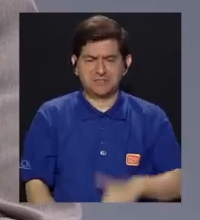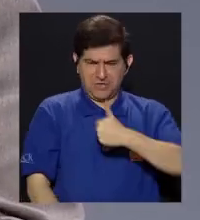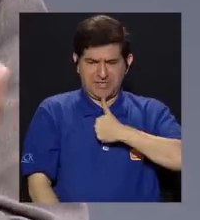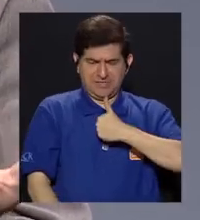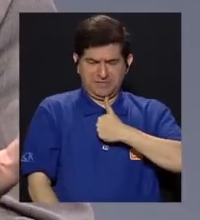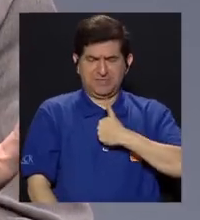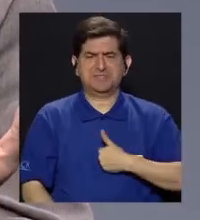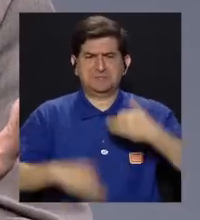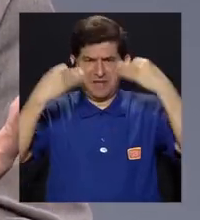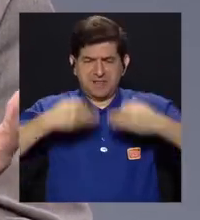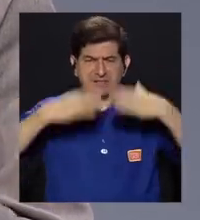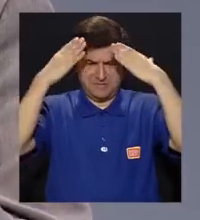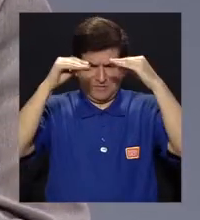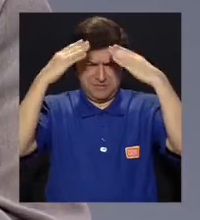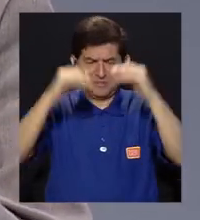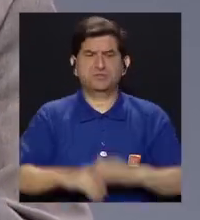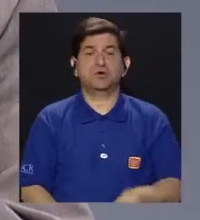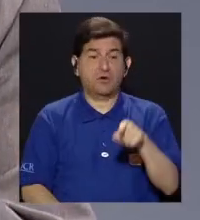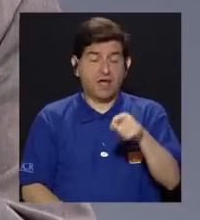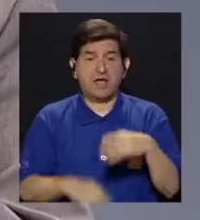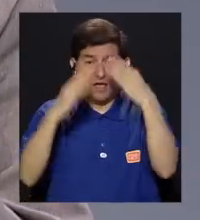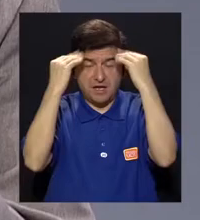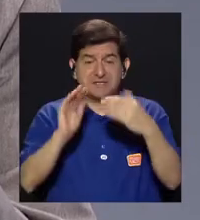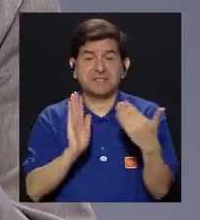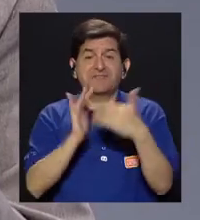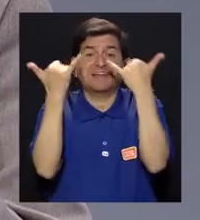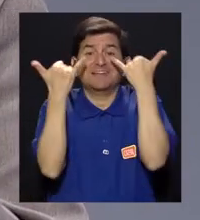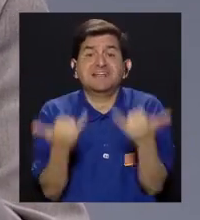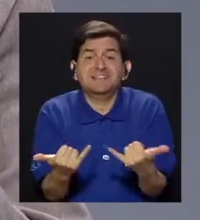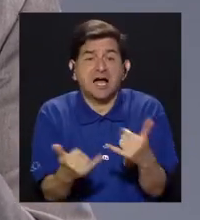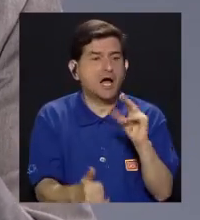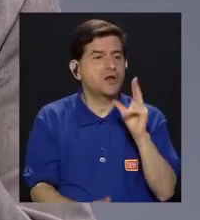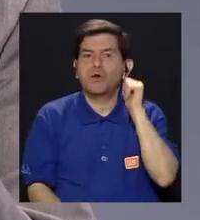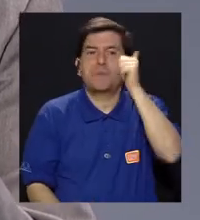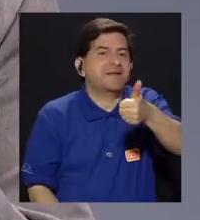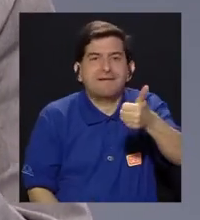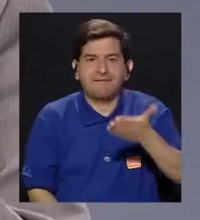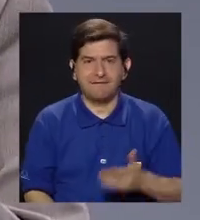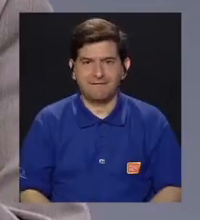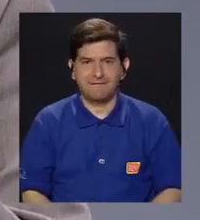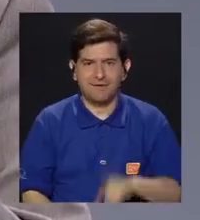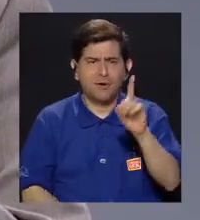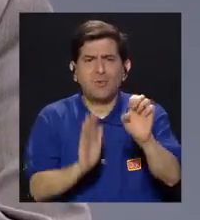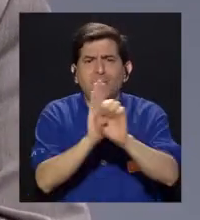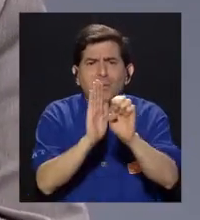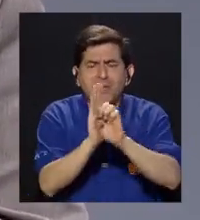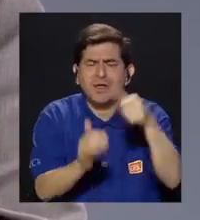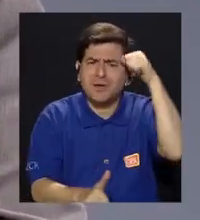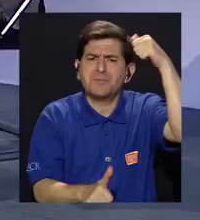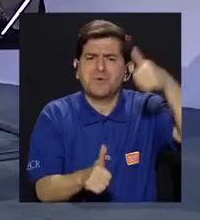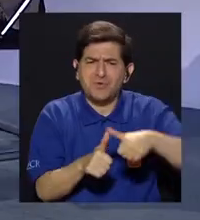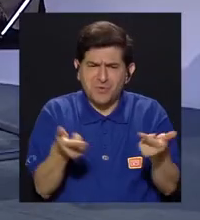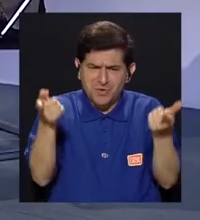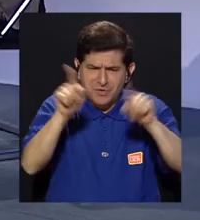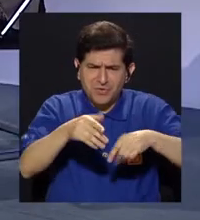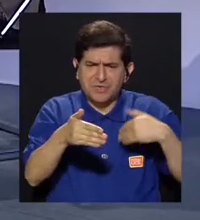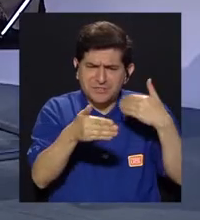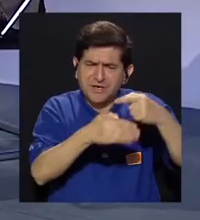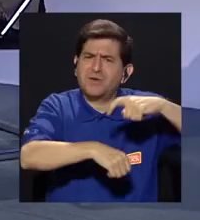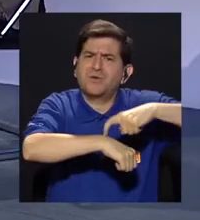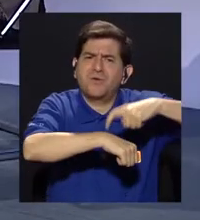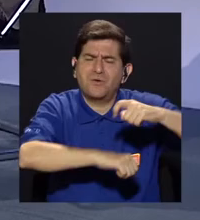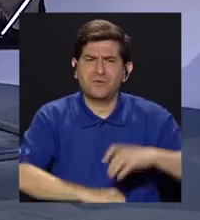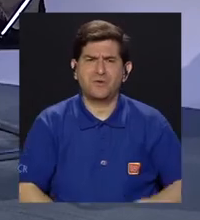su derecho de autodeterminación informativa porque esos datos le están afectando a ustedes ya no mañana y le pongo un caso que el recuerdo que